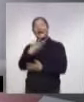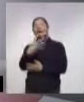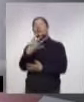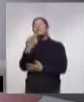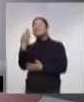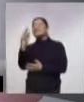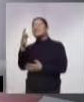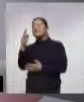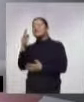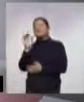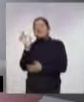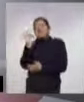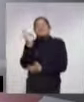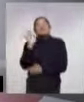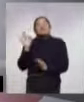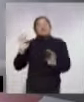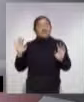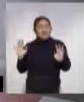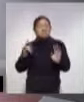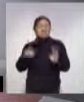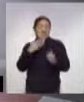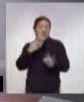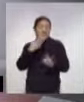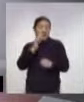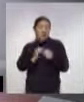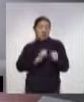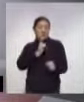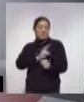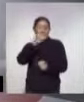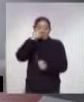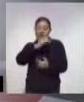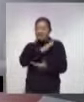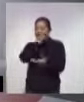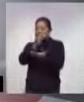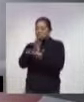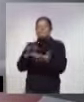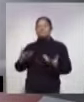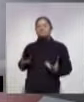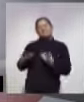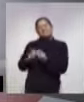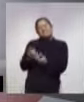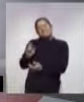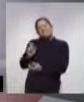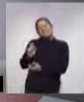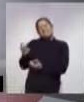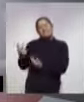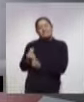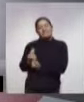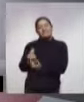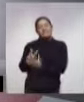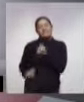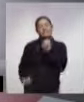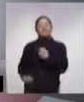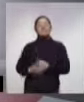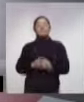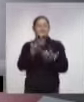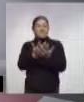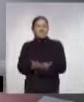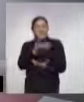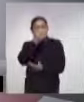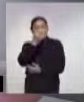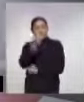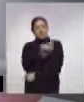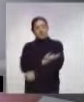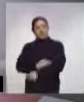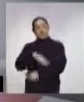de febrero. A lo mejor es una buena opción para pasarlo en pareja. Vamos a la pausa cuando son las